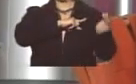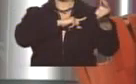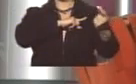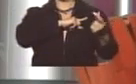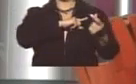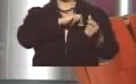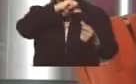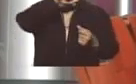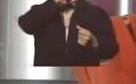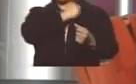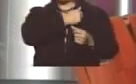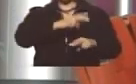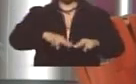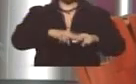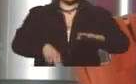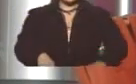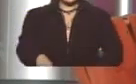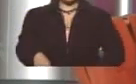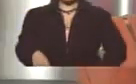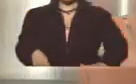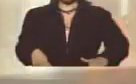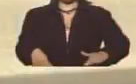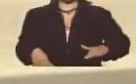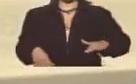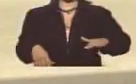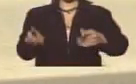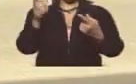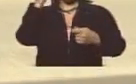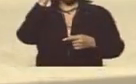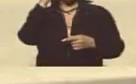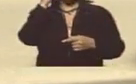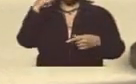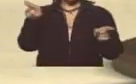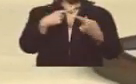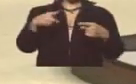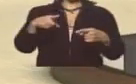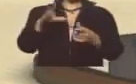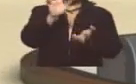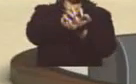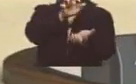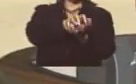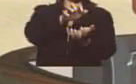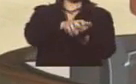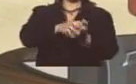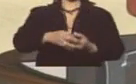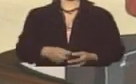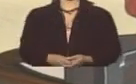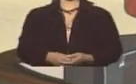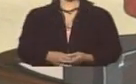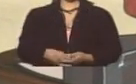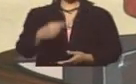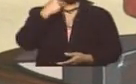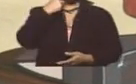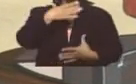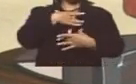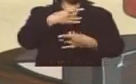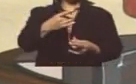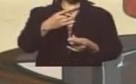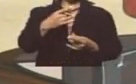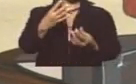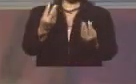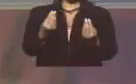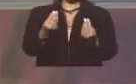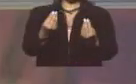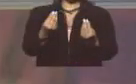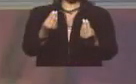Desde principio, cuando estaba muy niña y escuchaba la música margariteña. Fíjate, Lisdé, nos